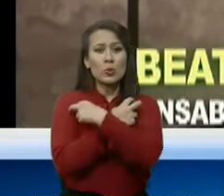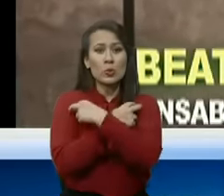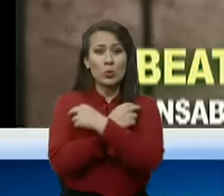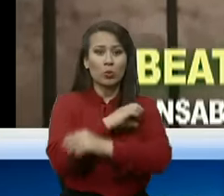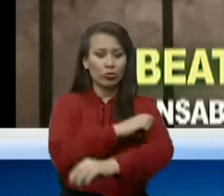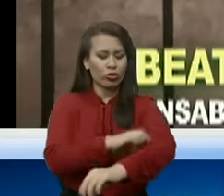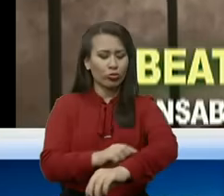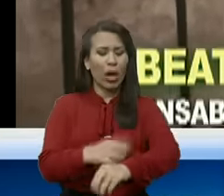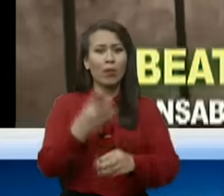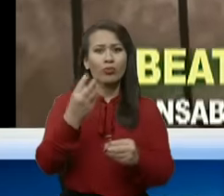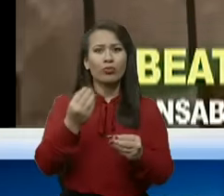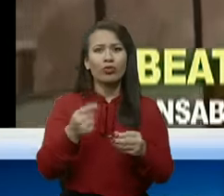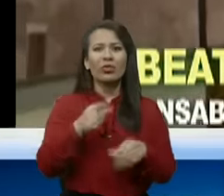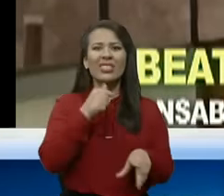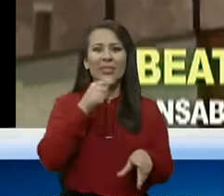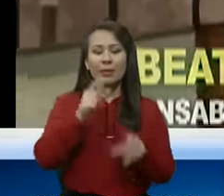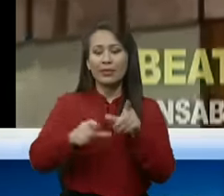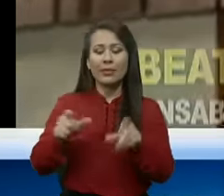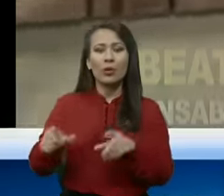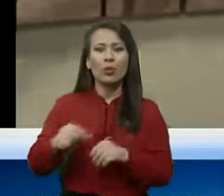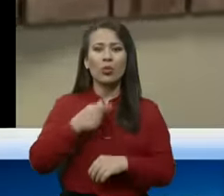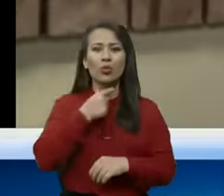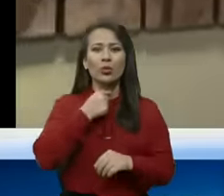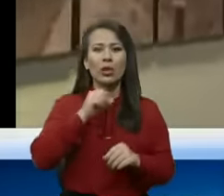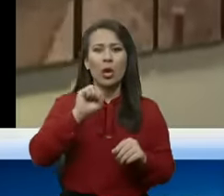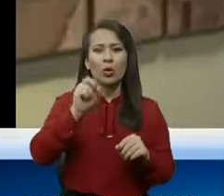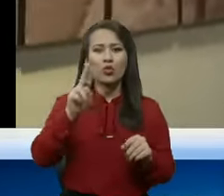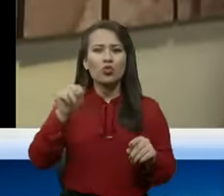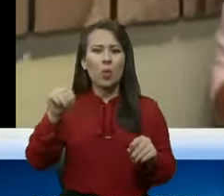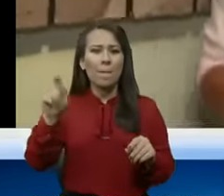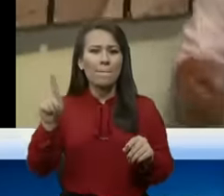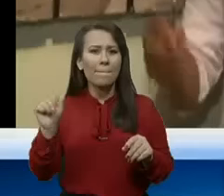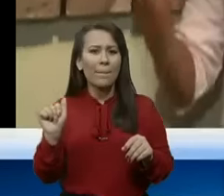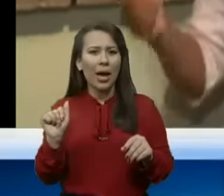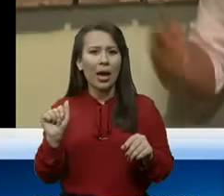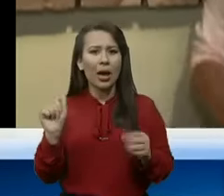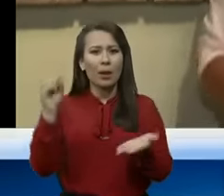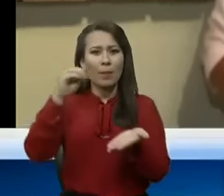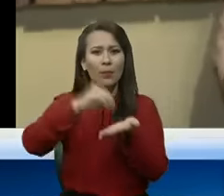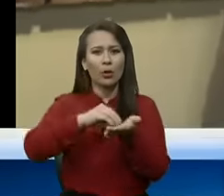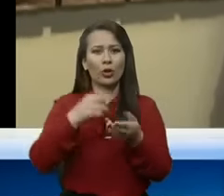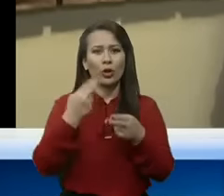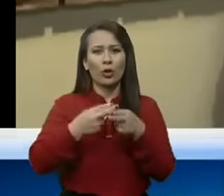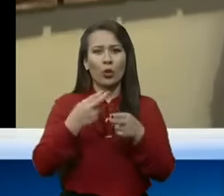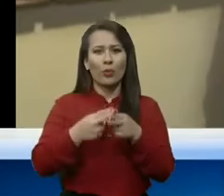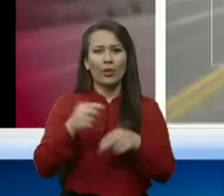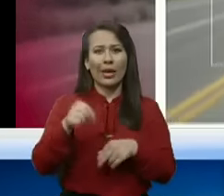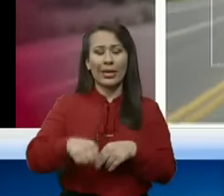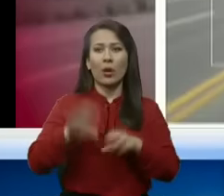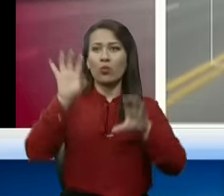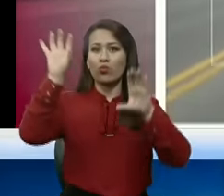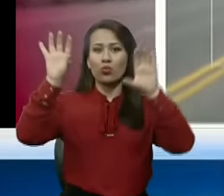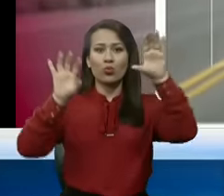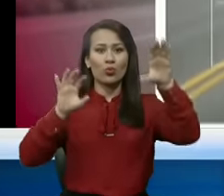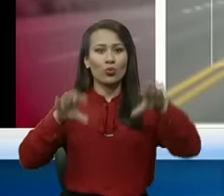Pues los famosos amantes de zumpa que es lo que le dio nombre y fama a nuestro